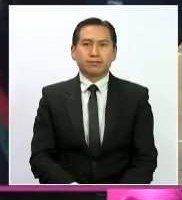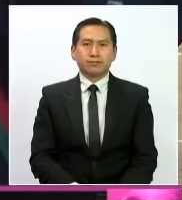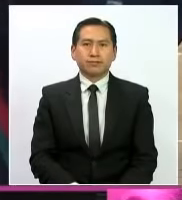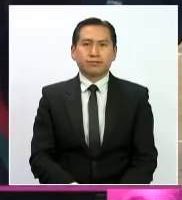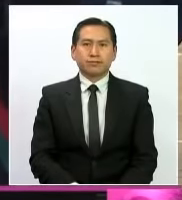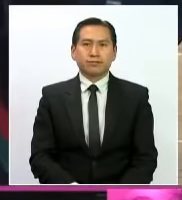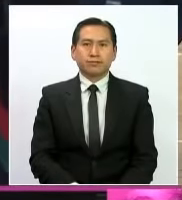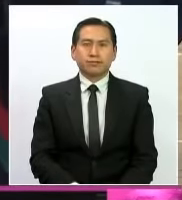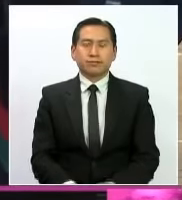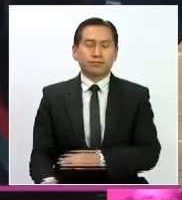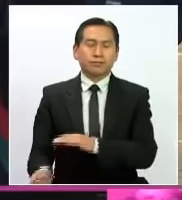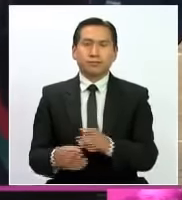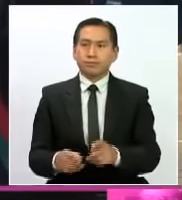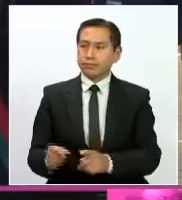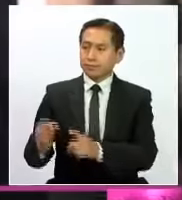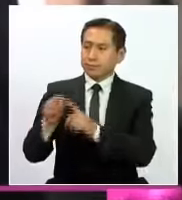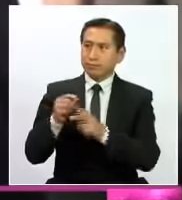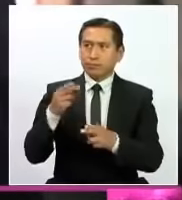A nombre